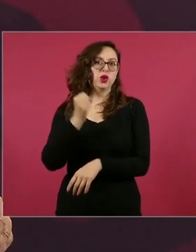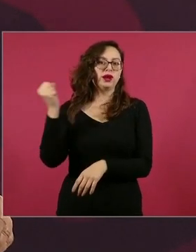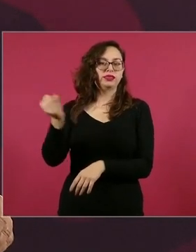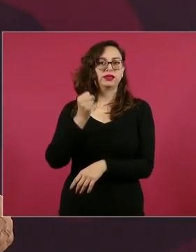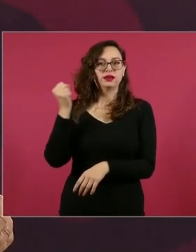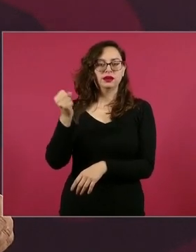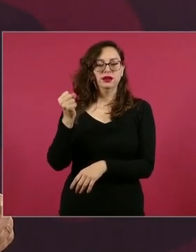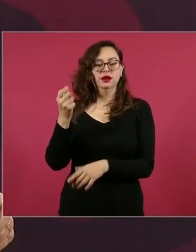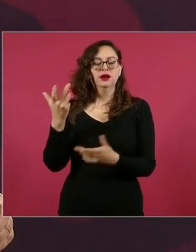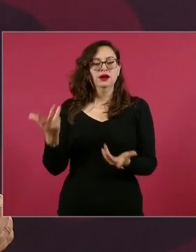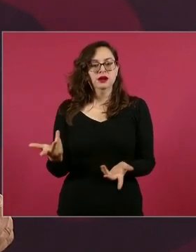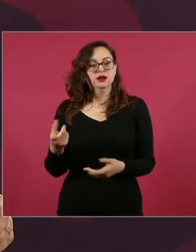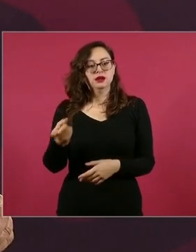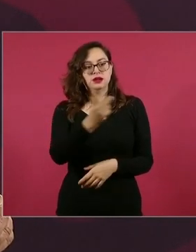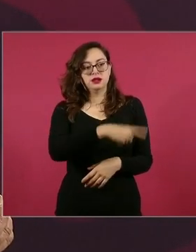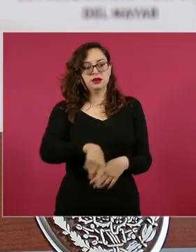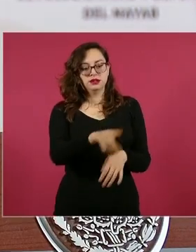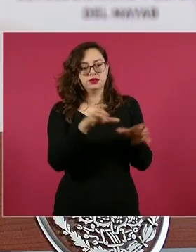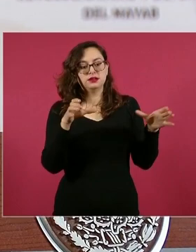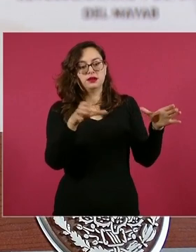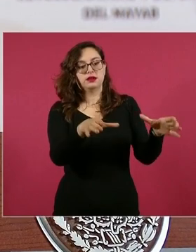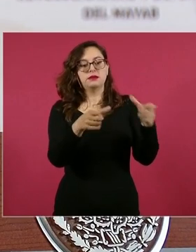medios empresariales